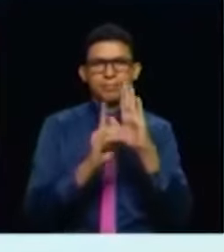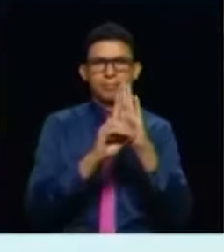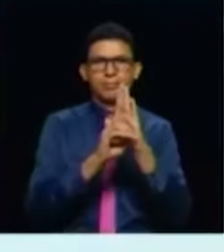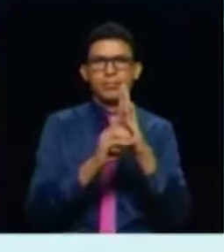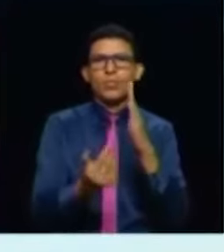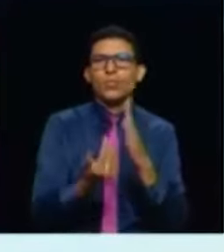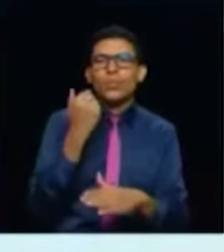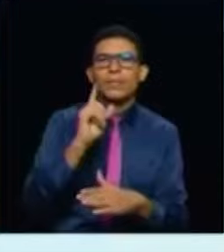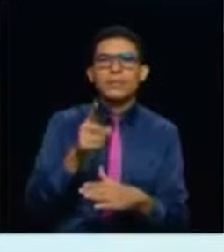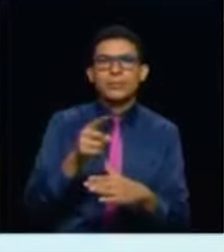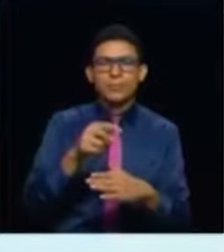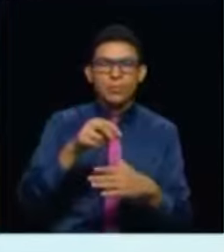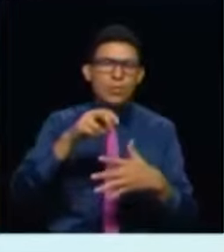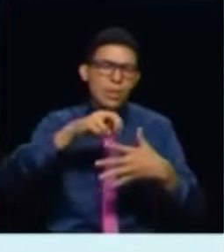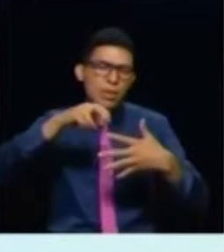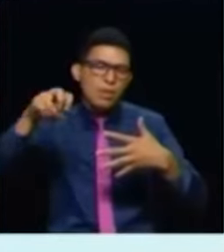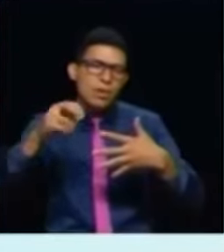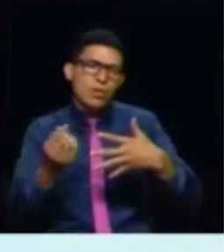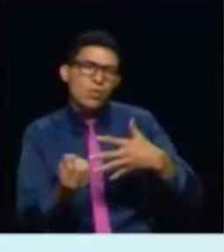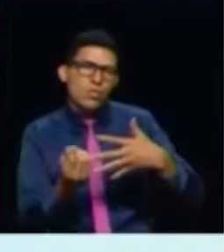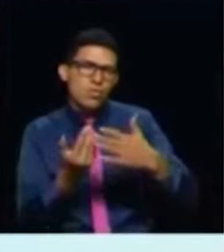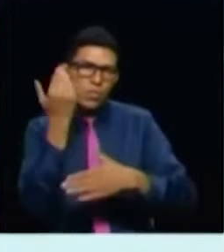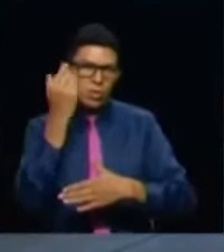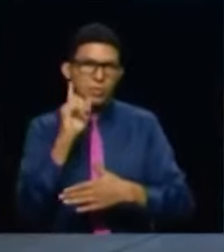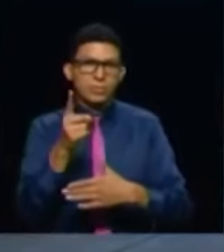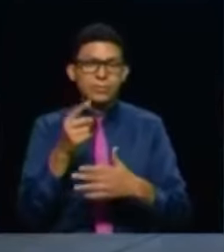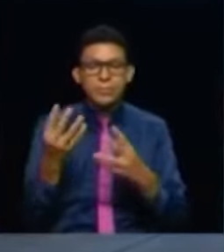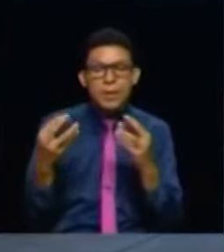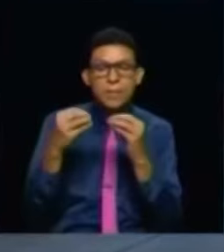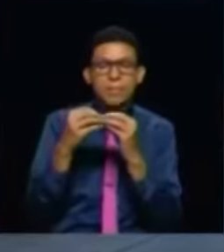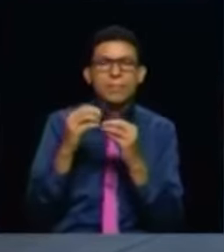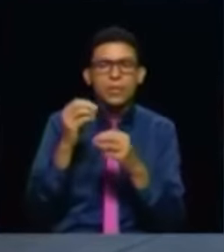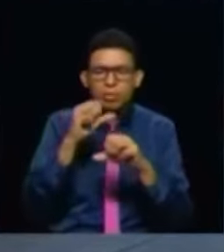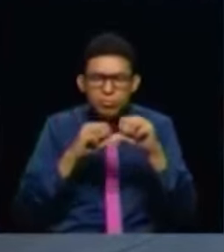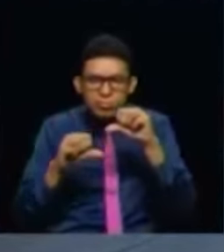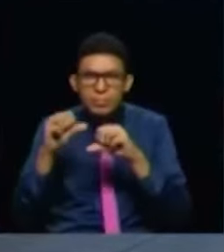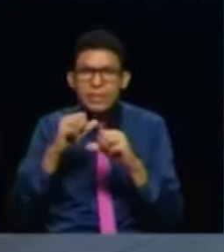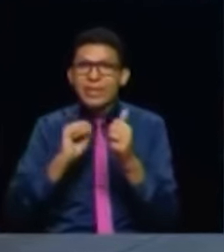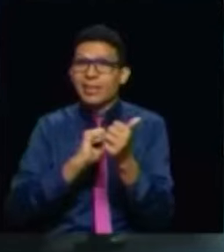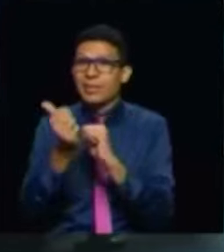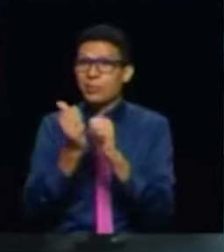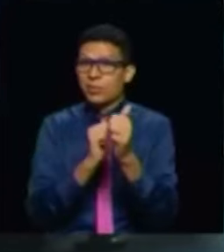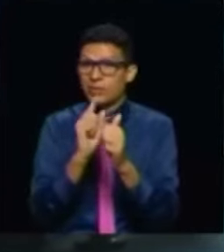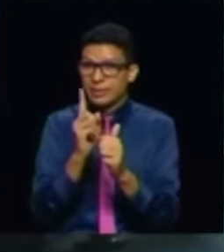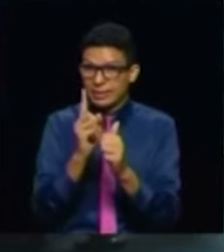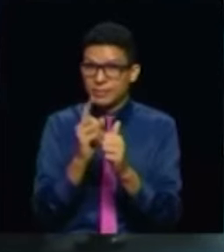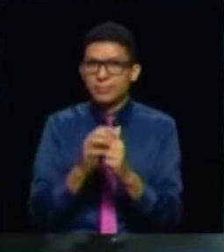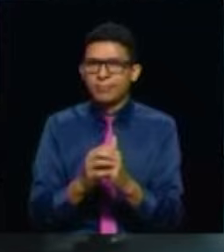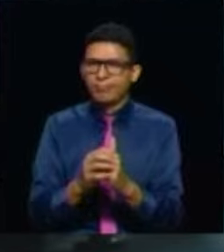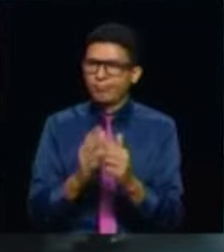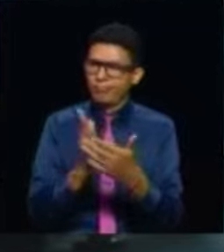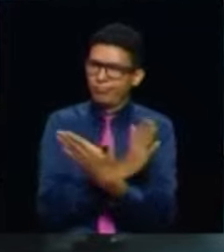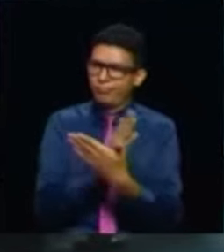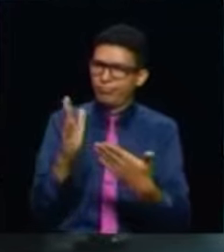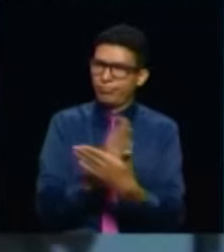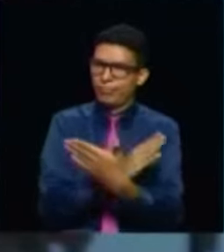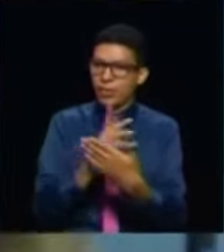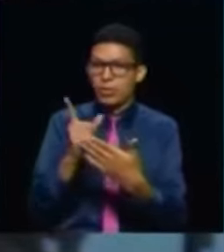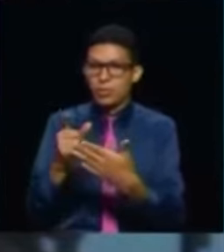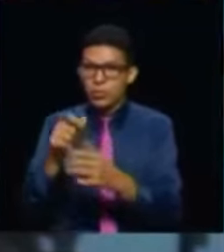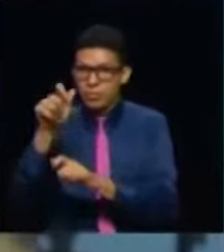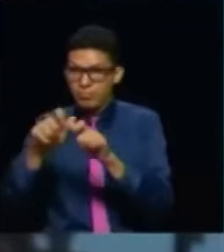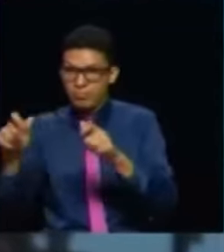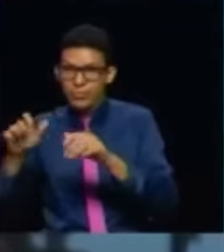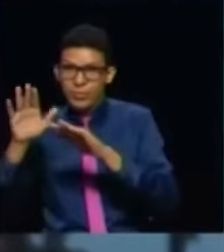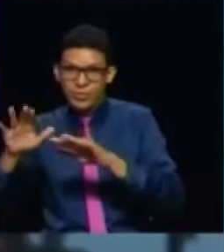nueva categoría de suplementos dietarios que agrupa aquellos que son elaborados para deportistas, el cual permitirá diferenciar los creados para personas